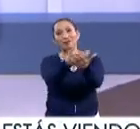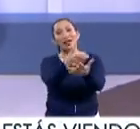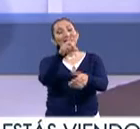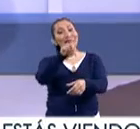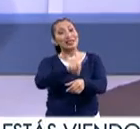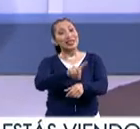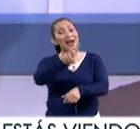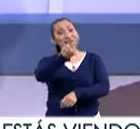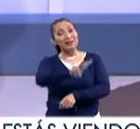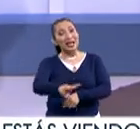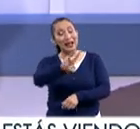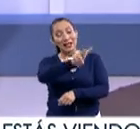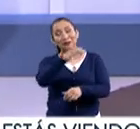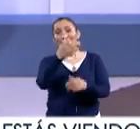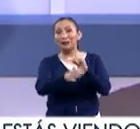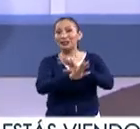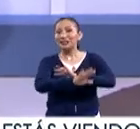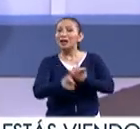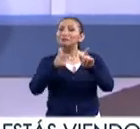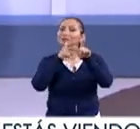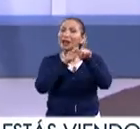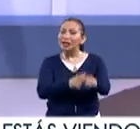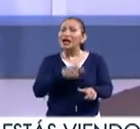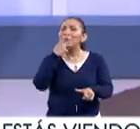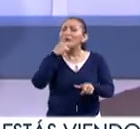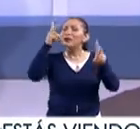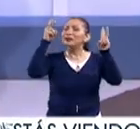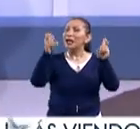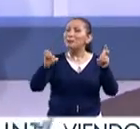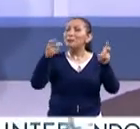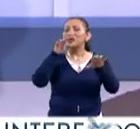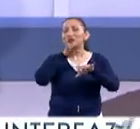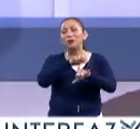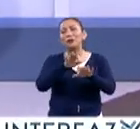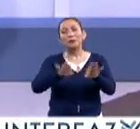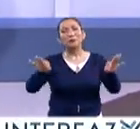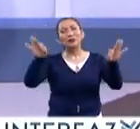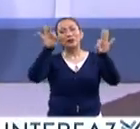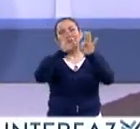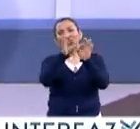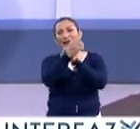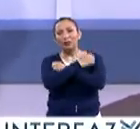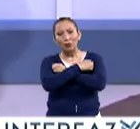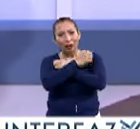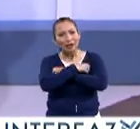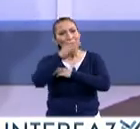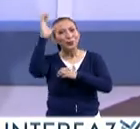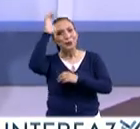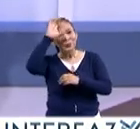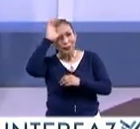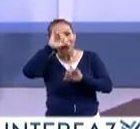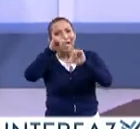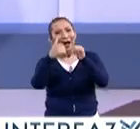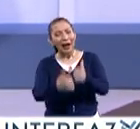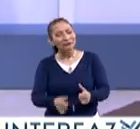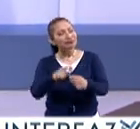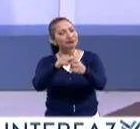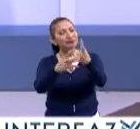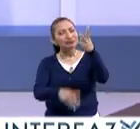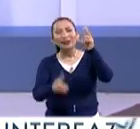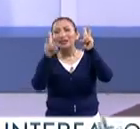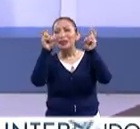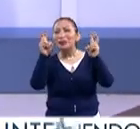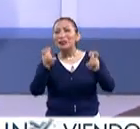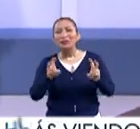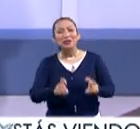de viernes. Y por supuesto seguir hablando sobre los temas relevantes de la educación, la cultura, el arte, en fin, muchos